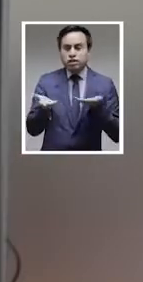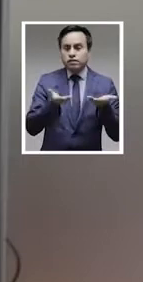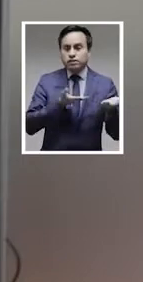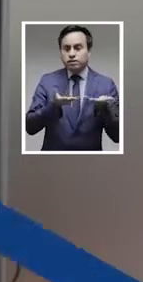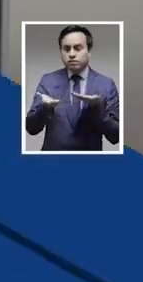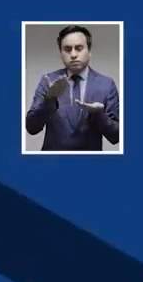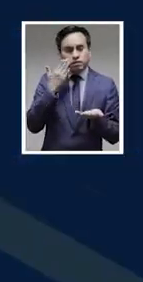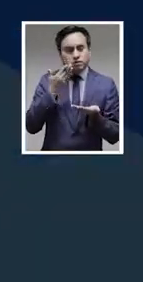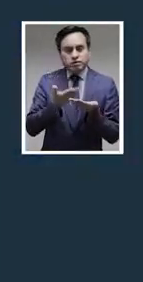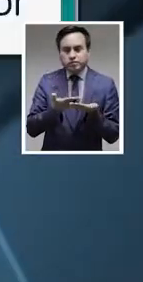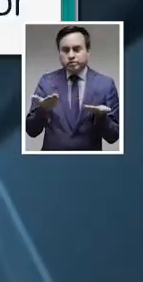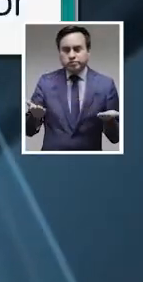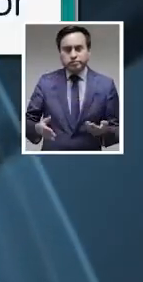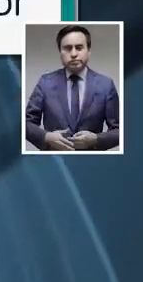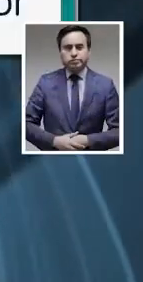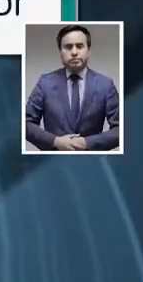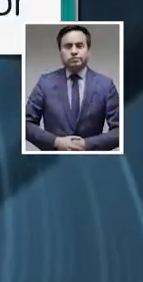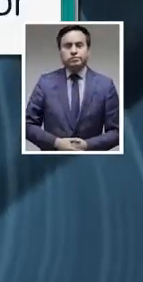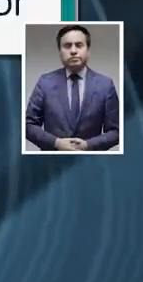y a beneficios.